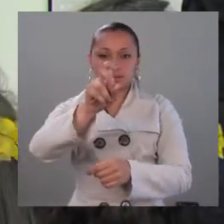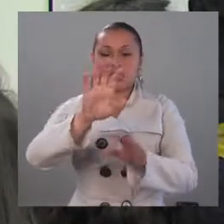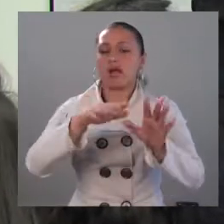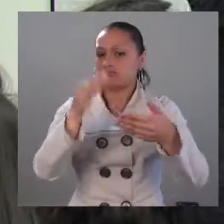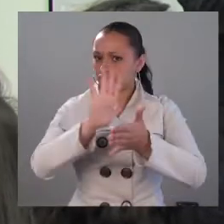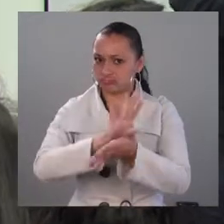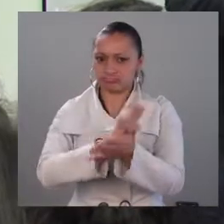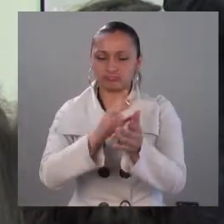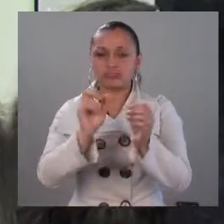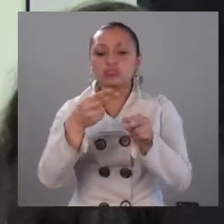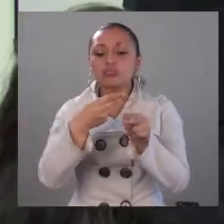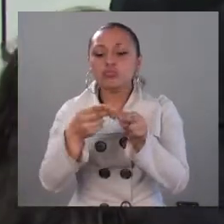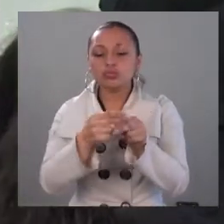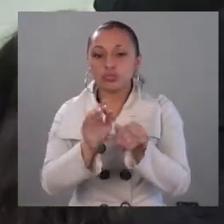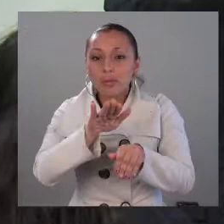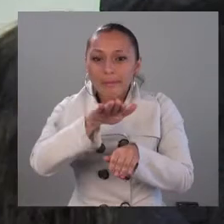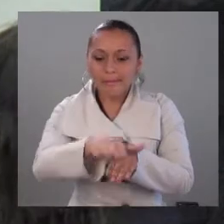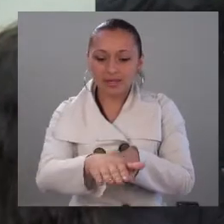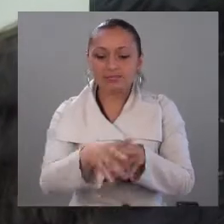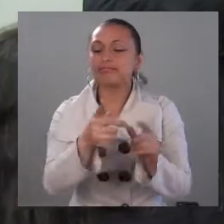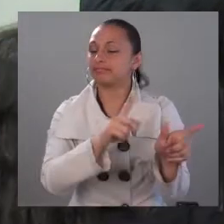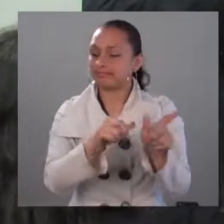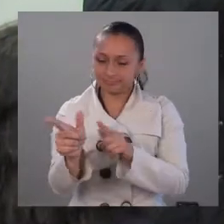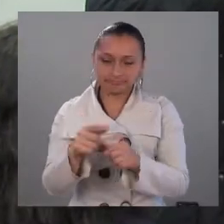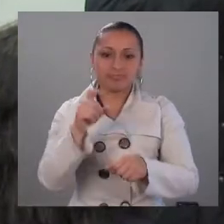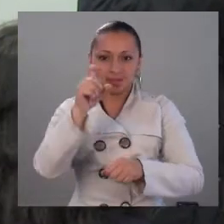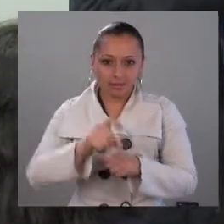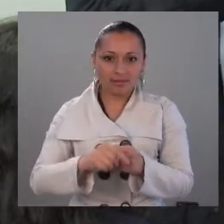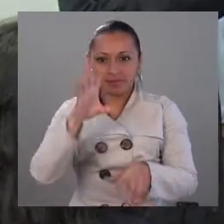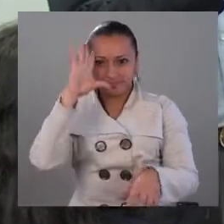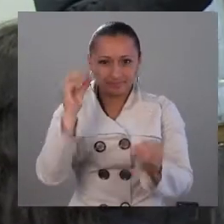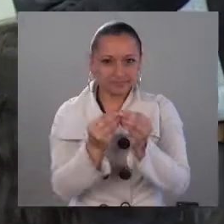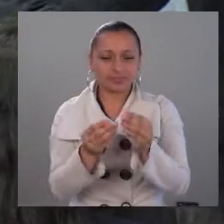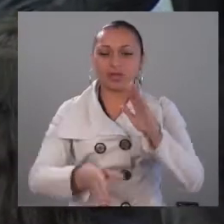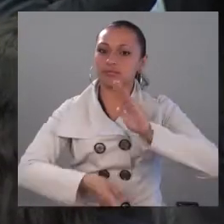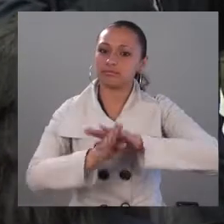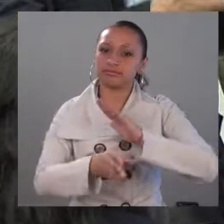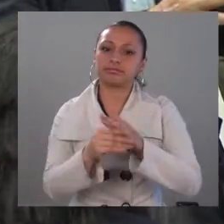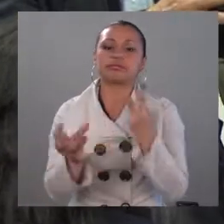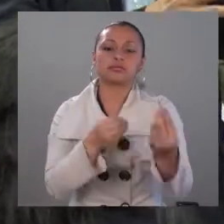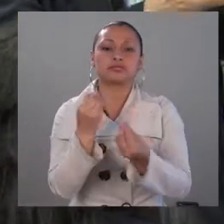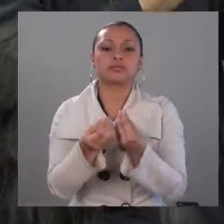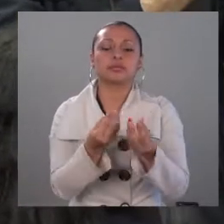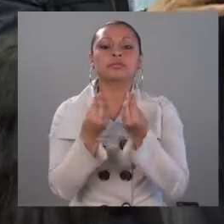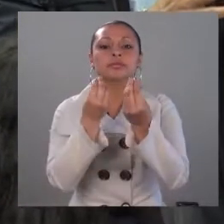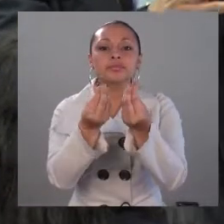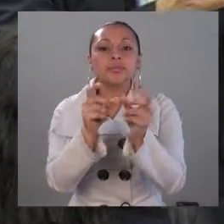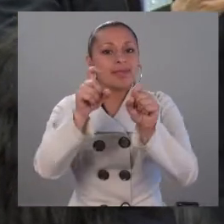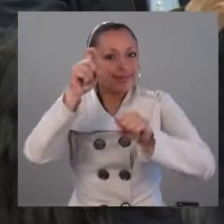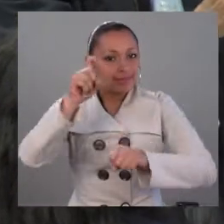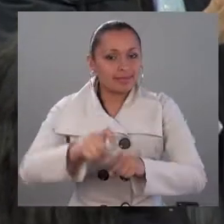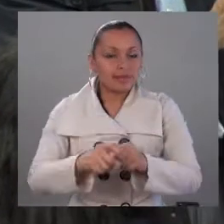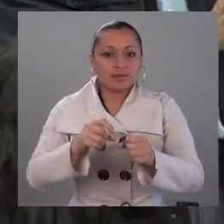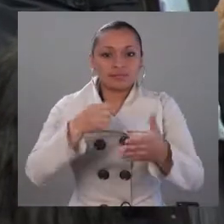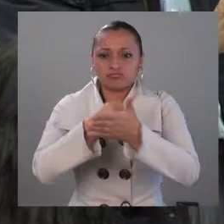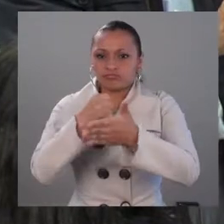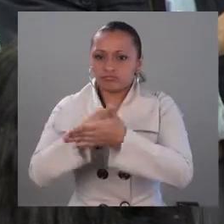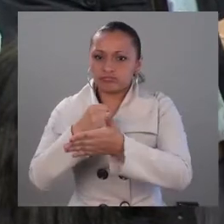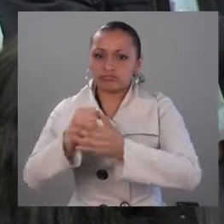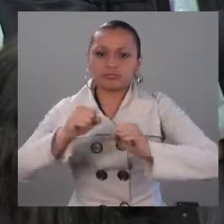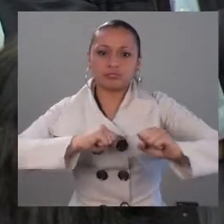el próximo paso, que ya estamos llegando eso con los ministerios, es encontrar esas aplicaciones para